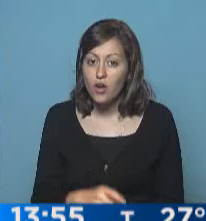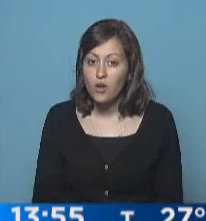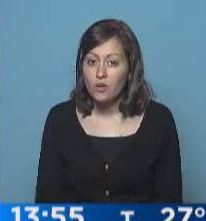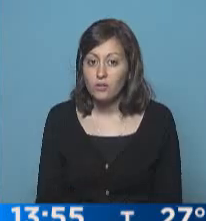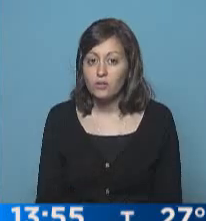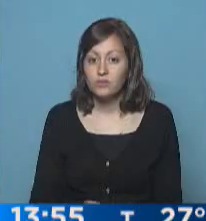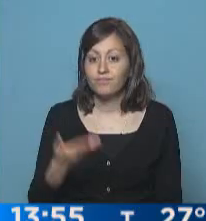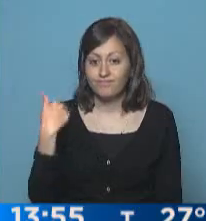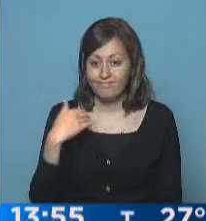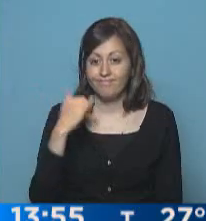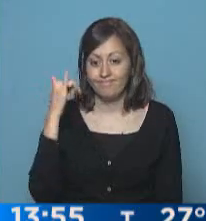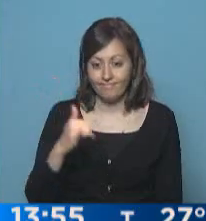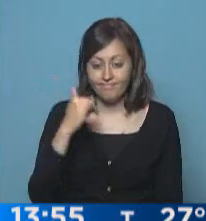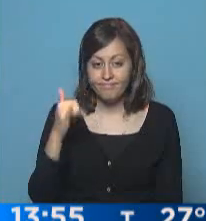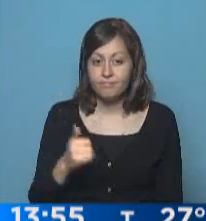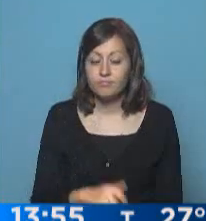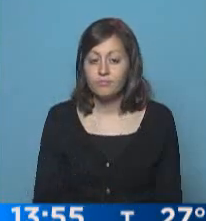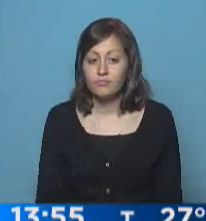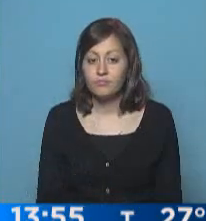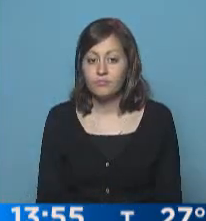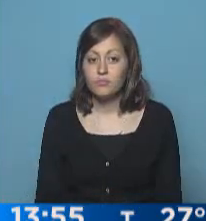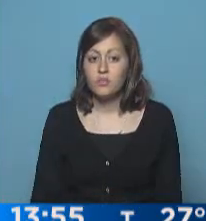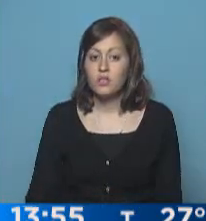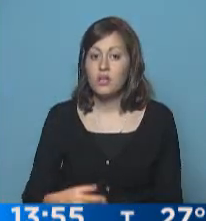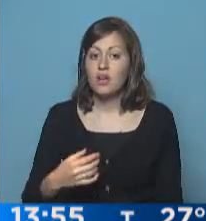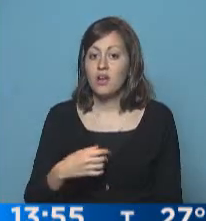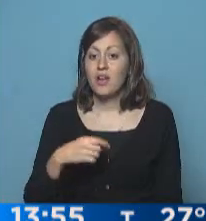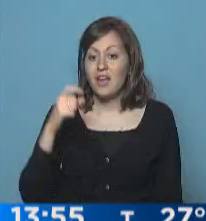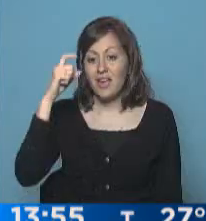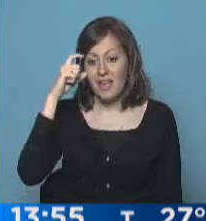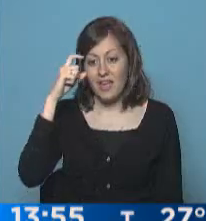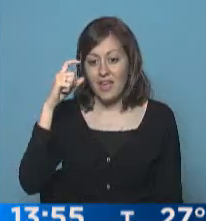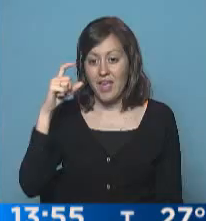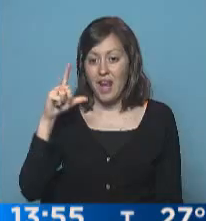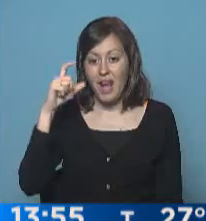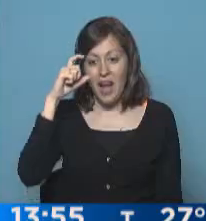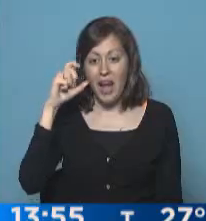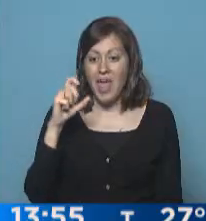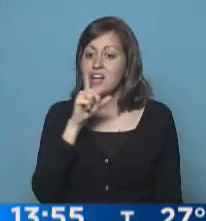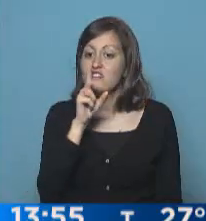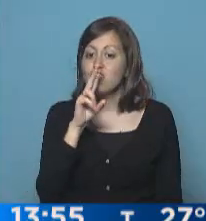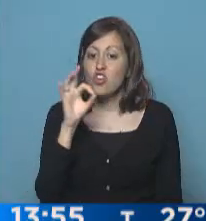señaló que no se puede seguir aplicando el electroshock y en Ciudad de Buenos Aires se aplica gracias Verónica